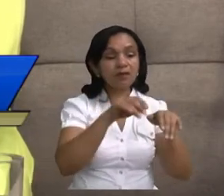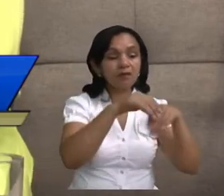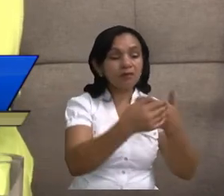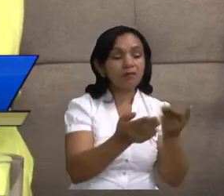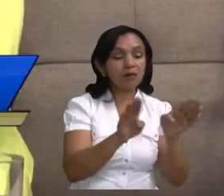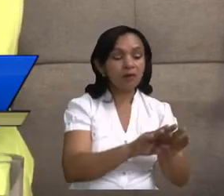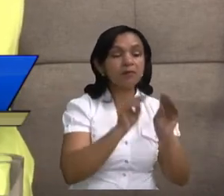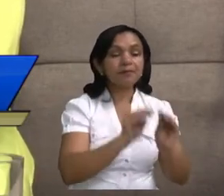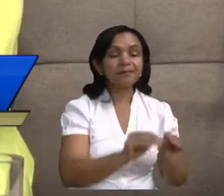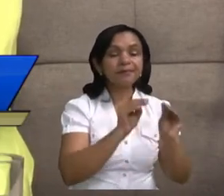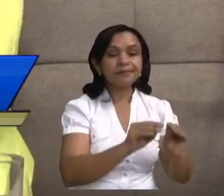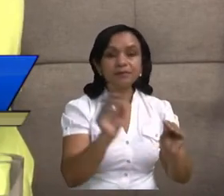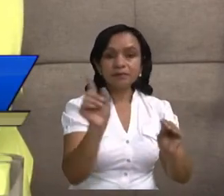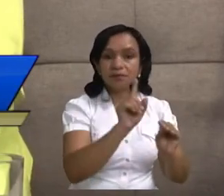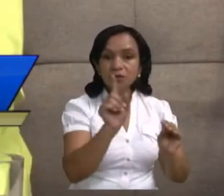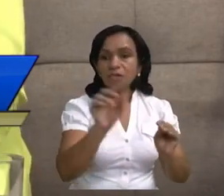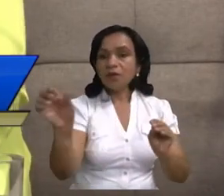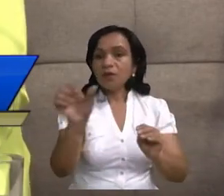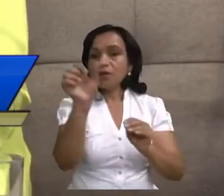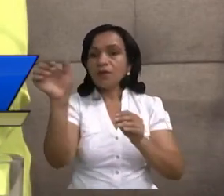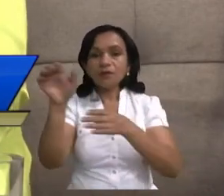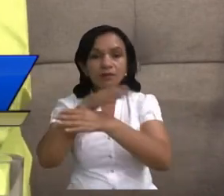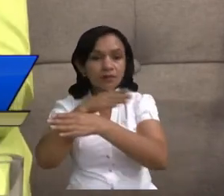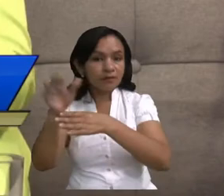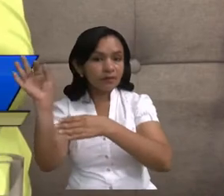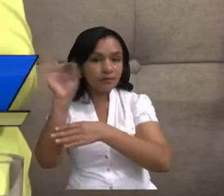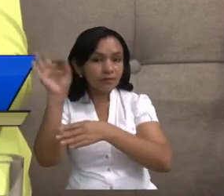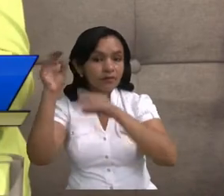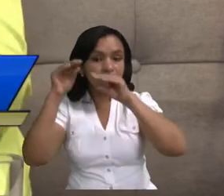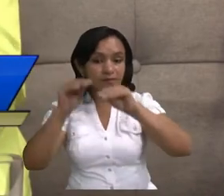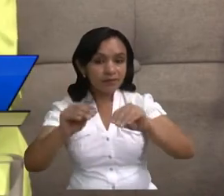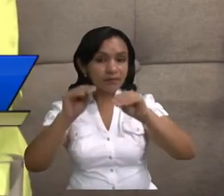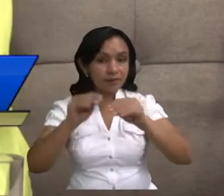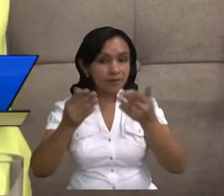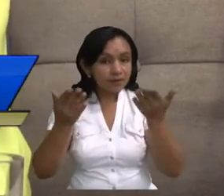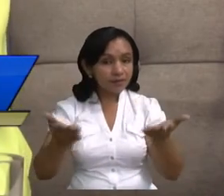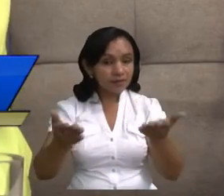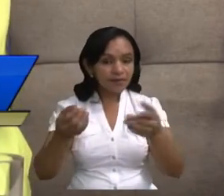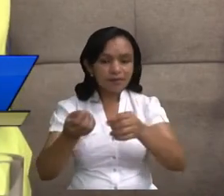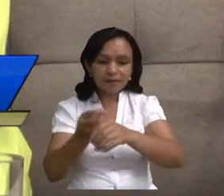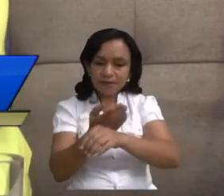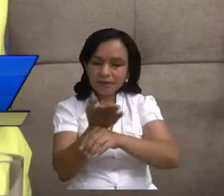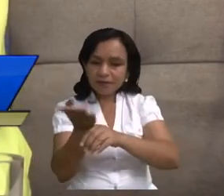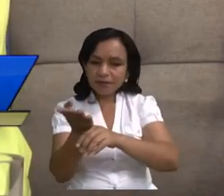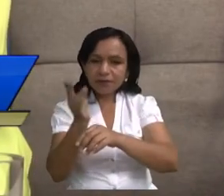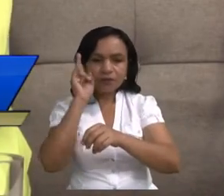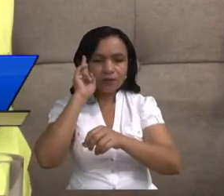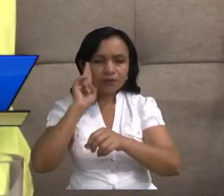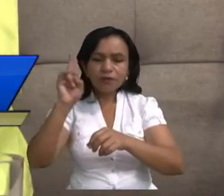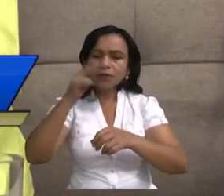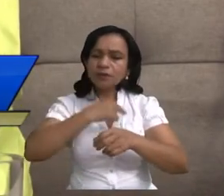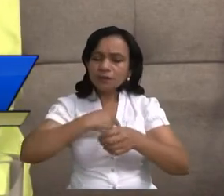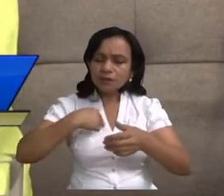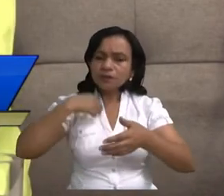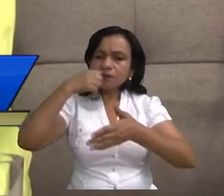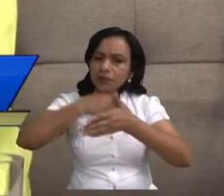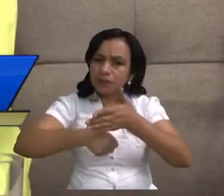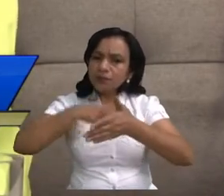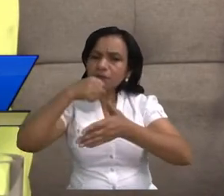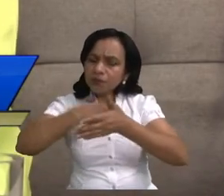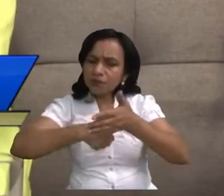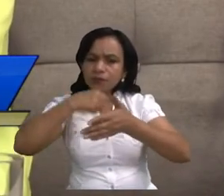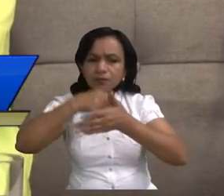claro, lo tradicional ha sido ese. Entonces, en eso también estamos en un esfuerzo en el Consejo Nacional de Universidades. Hemos